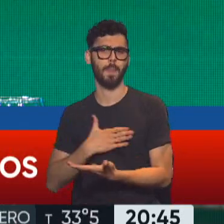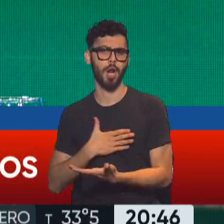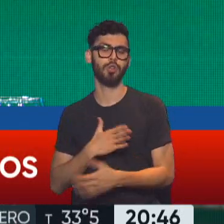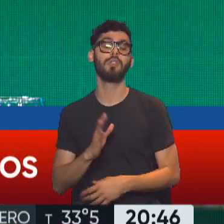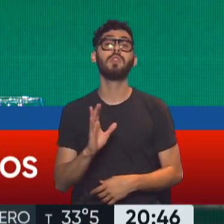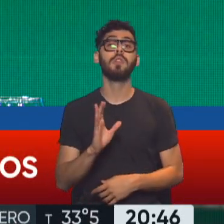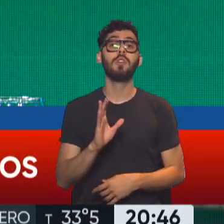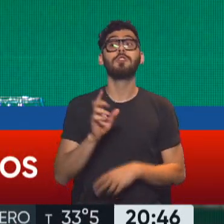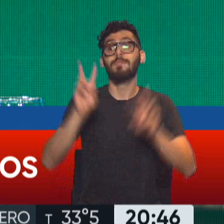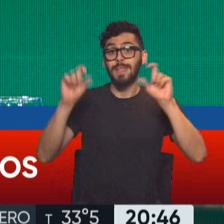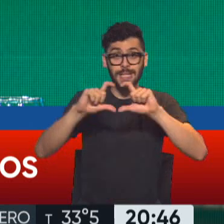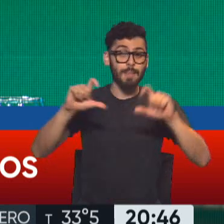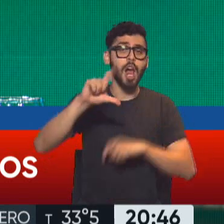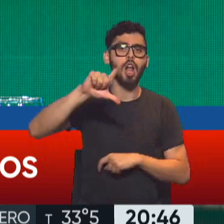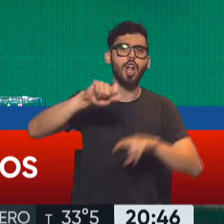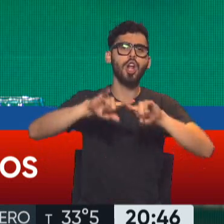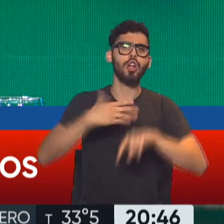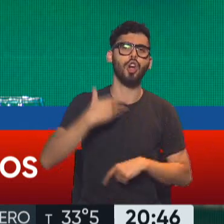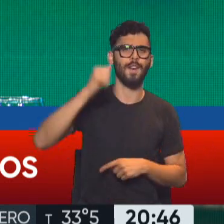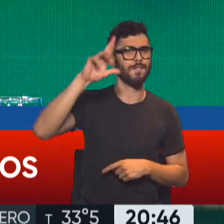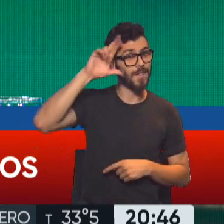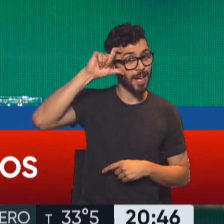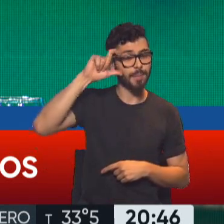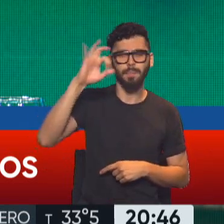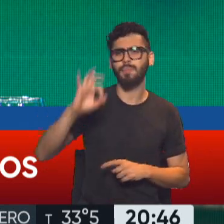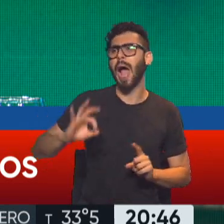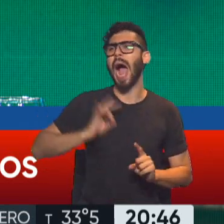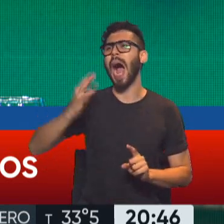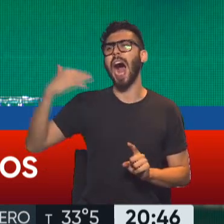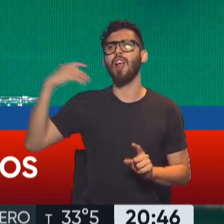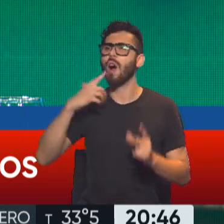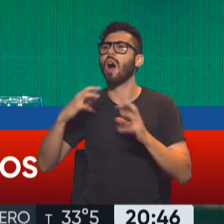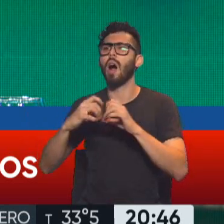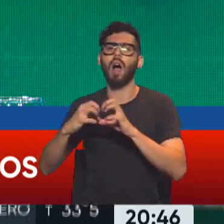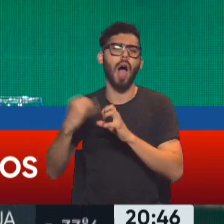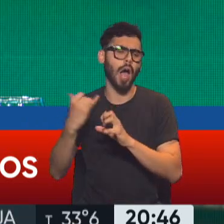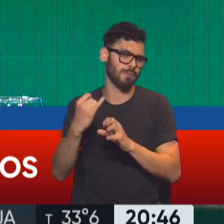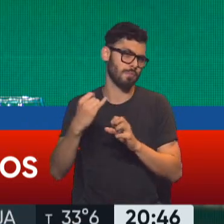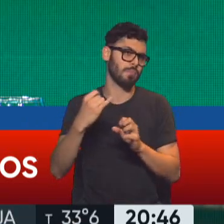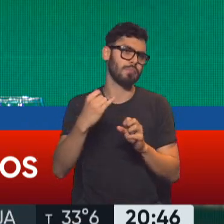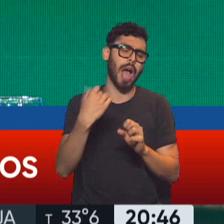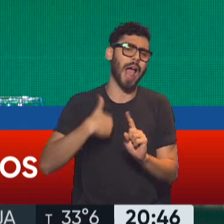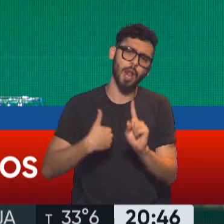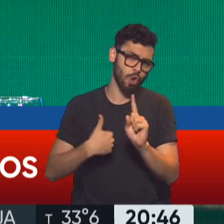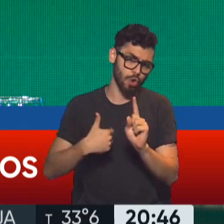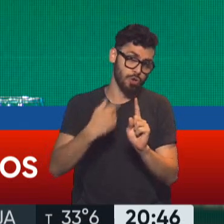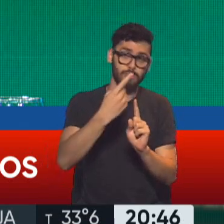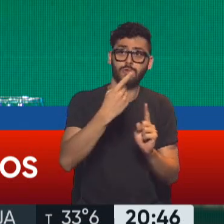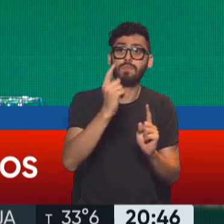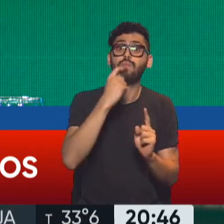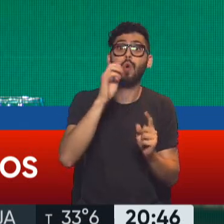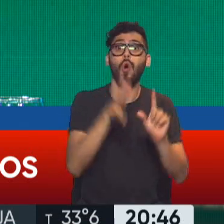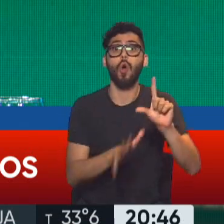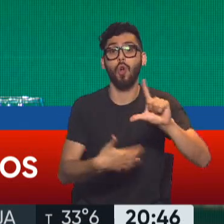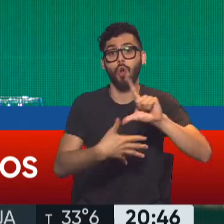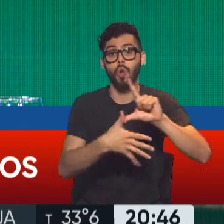quedar con esta idea de Laufer, algo de lo que se viene hablando hace años, no solamente en la Argentina, sino en la región. Nos remitimos a lo que pasó con Lula en Brasil, por supuesto, lo que